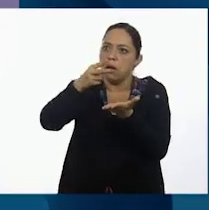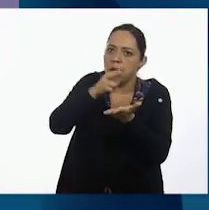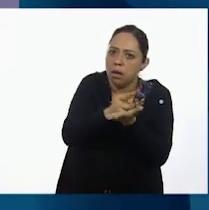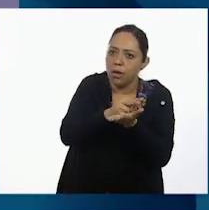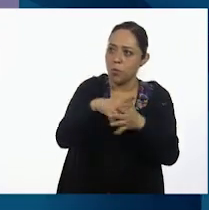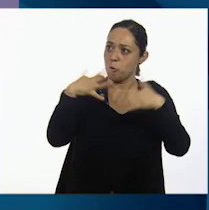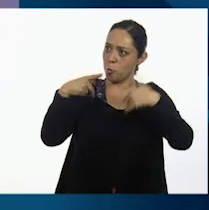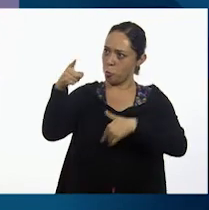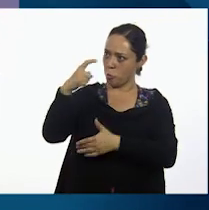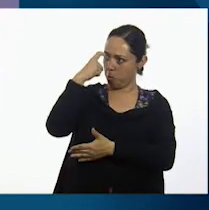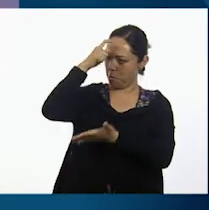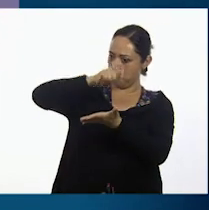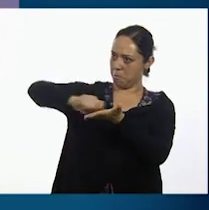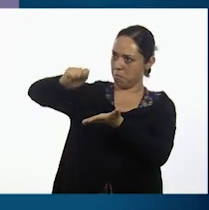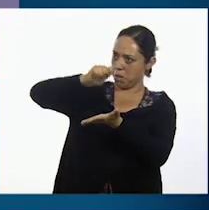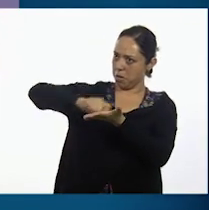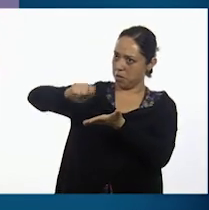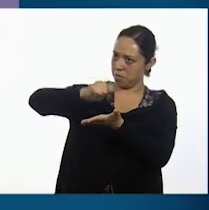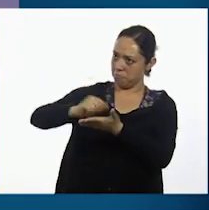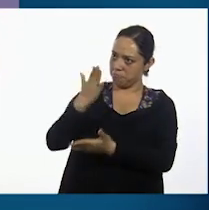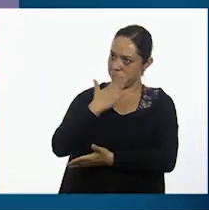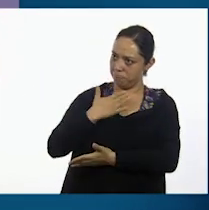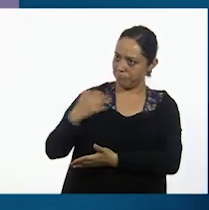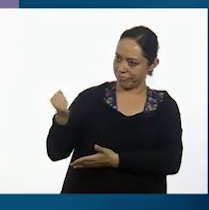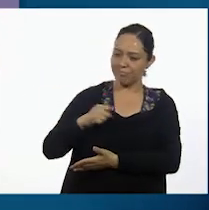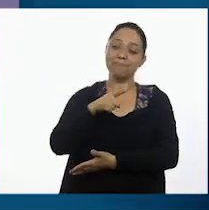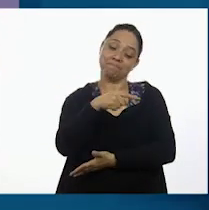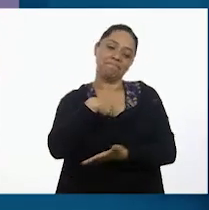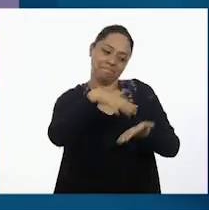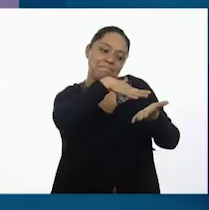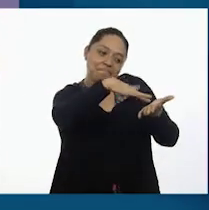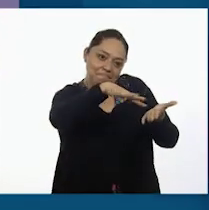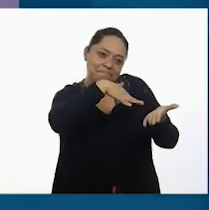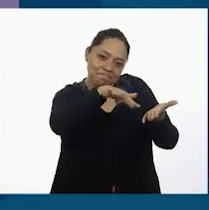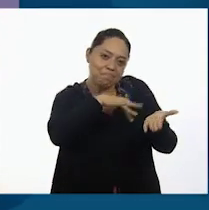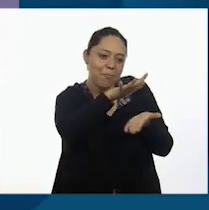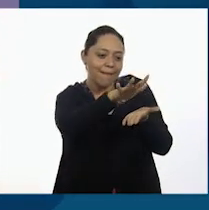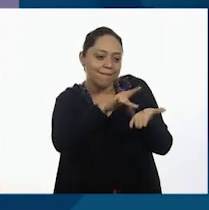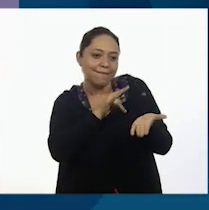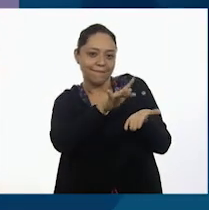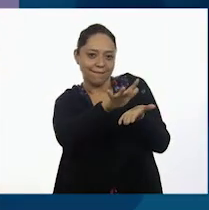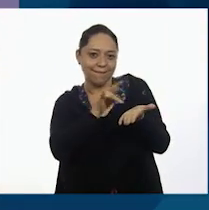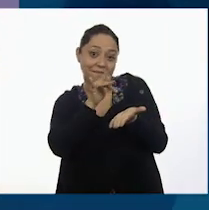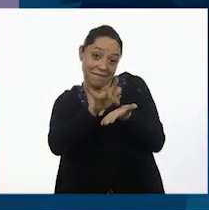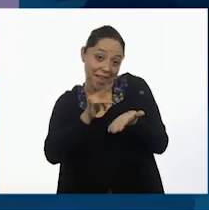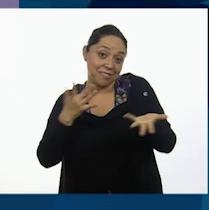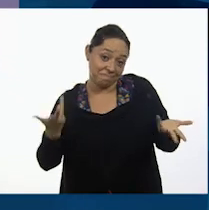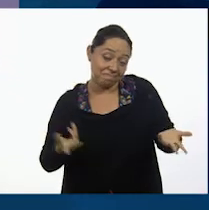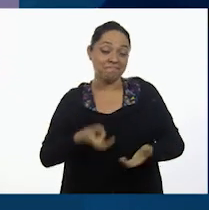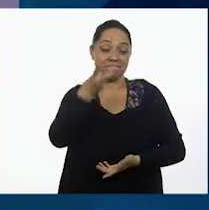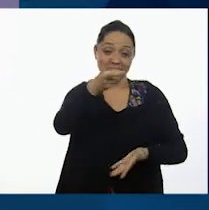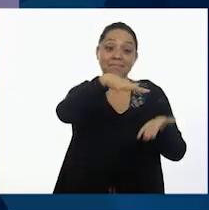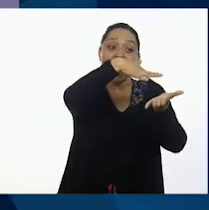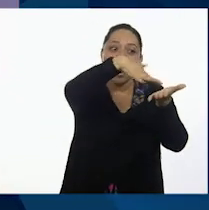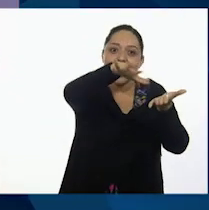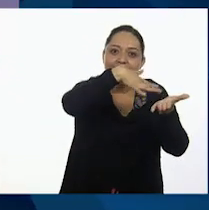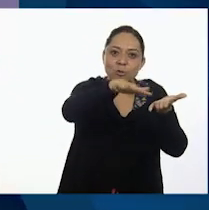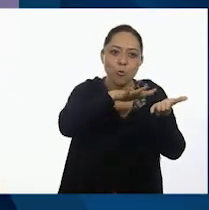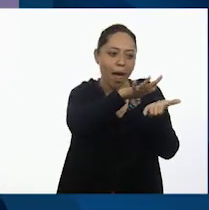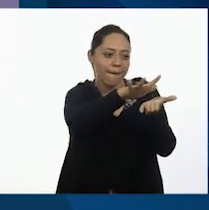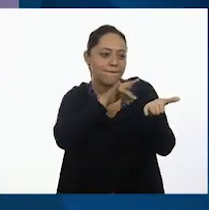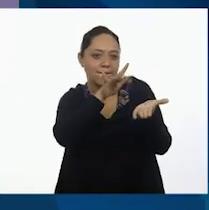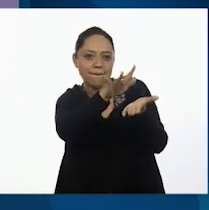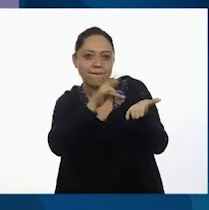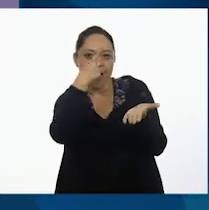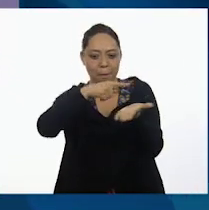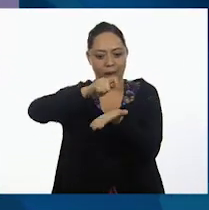para escribir. Muchas gracias, Todd. Me ayuda mucho leer, la verdad. Así es. Recuérdenlo, la lectura nos da muchos elementos para la